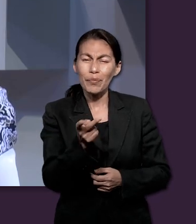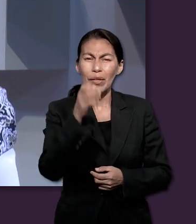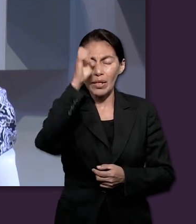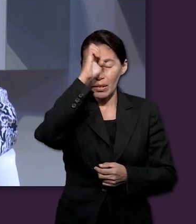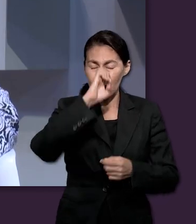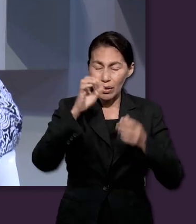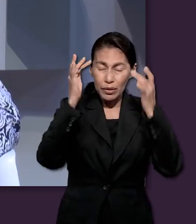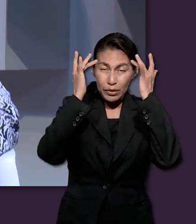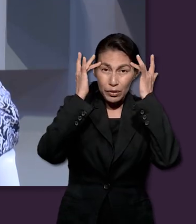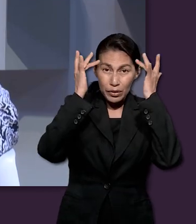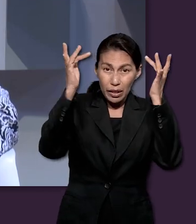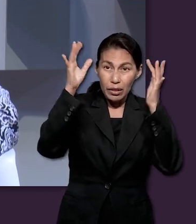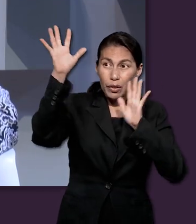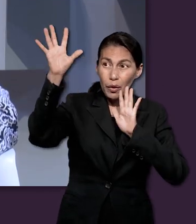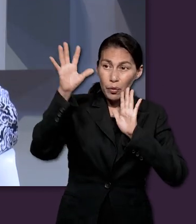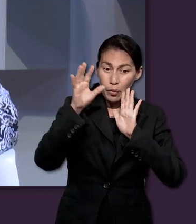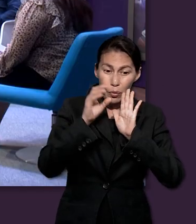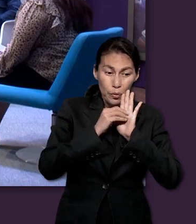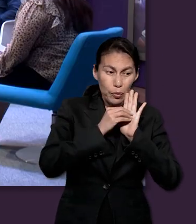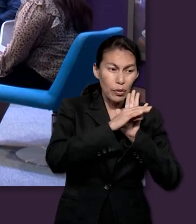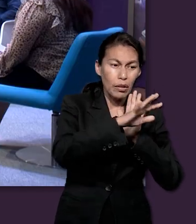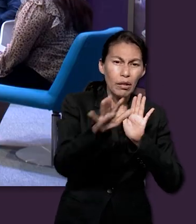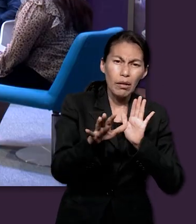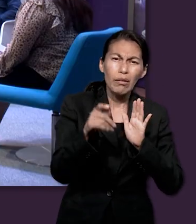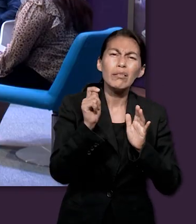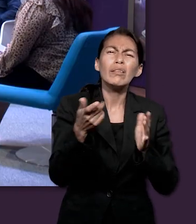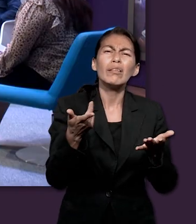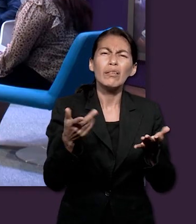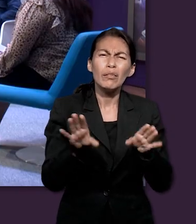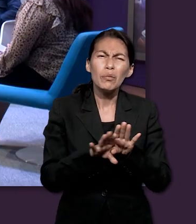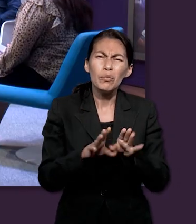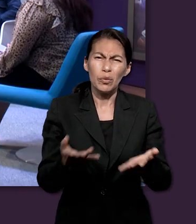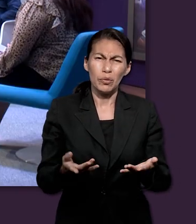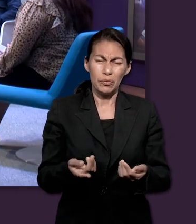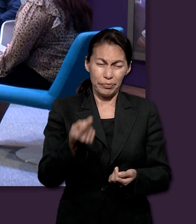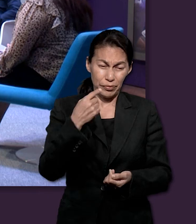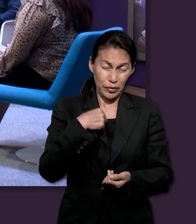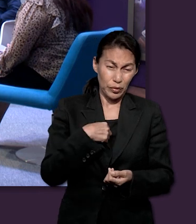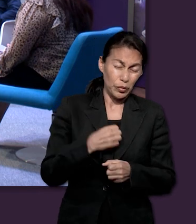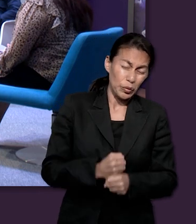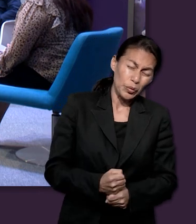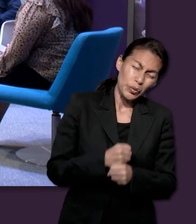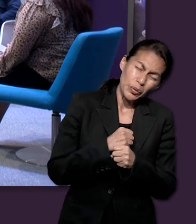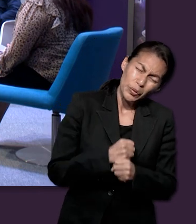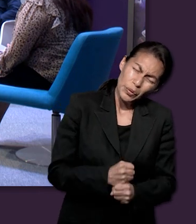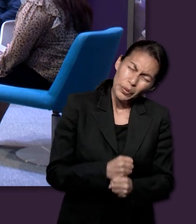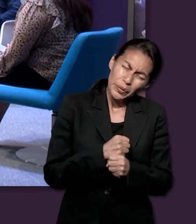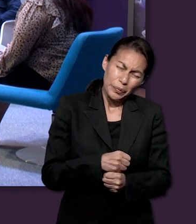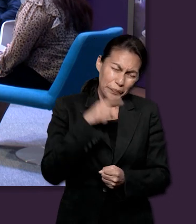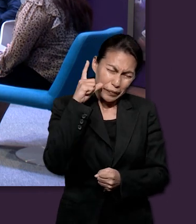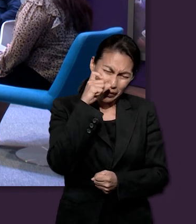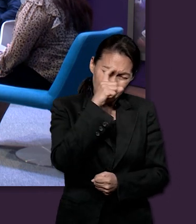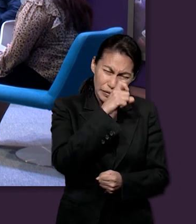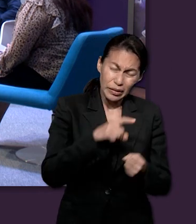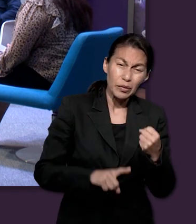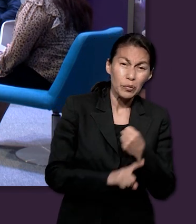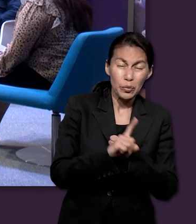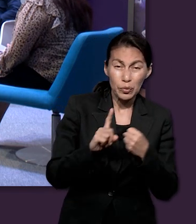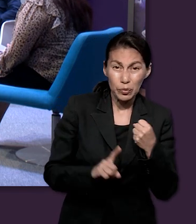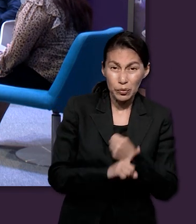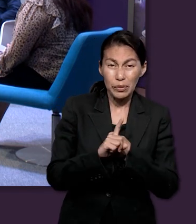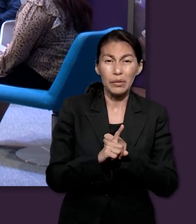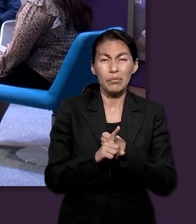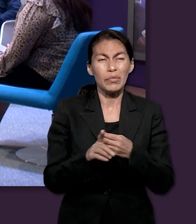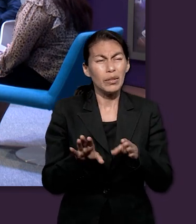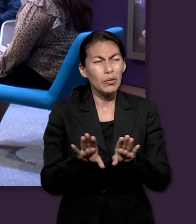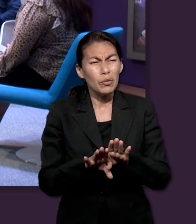ustedes, ¿cómo el Espíritu Santo se ve reflejado en nuestra vida en cuestión del momento en el que nosotros estamos en un crisol? Cuando